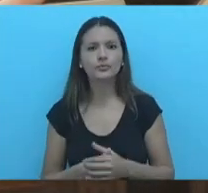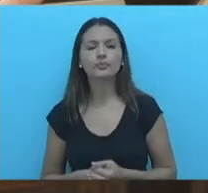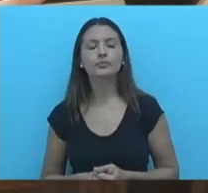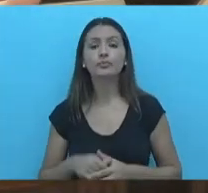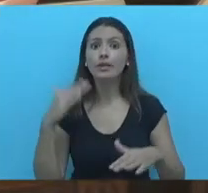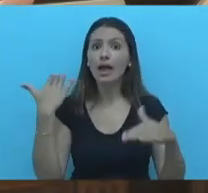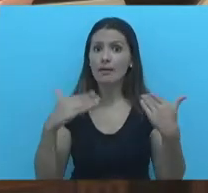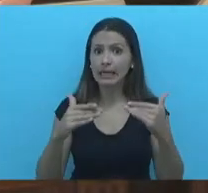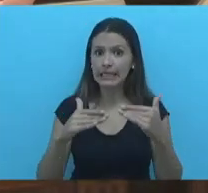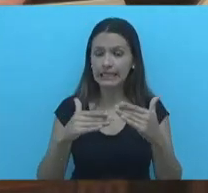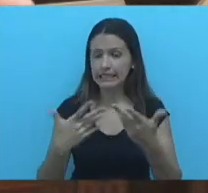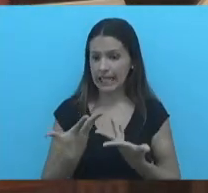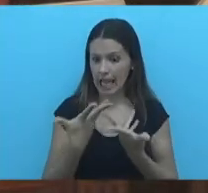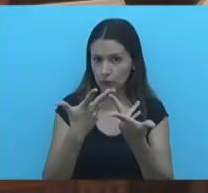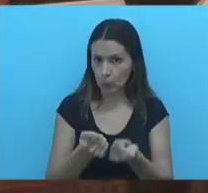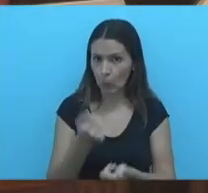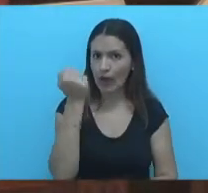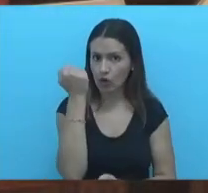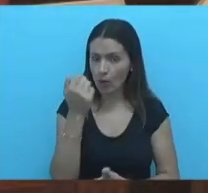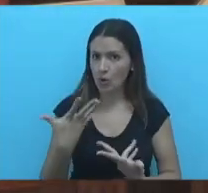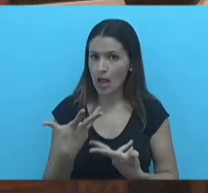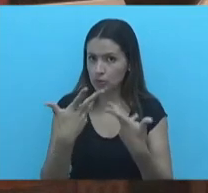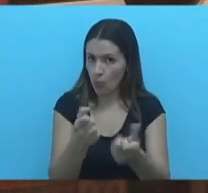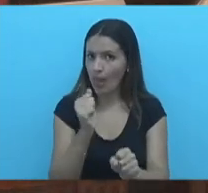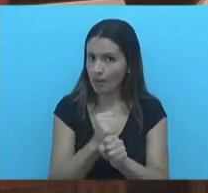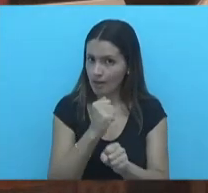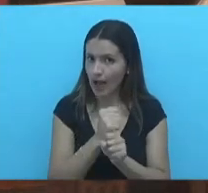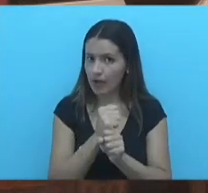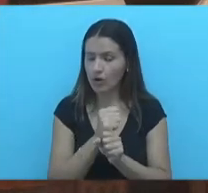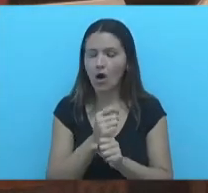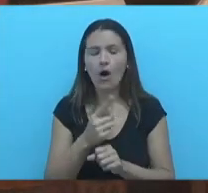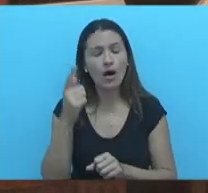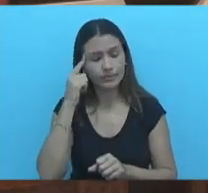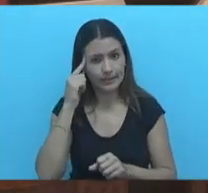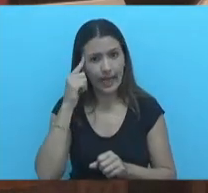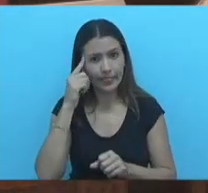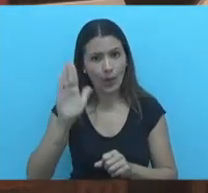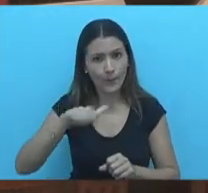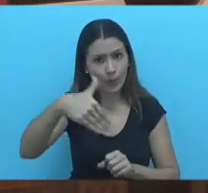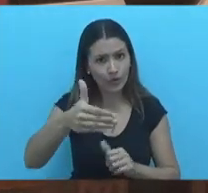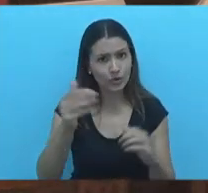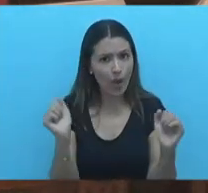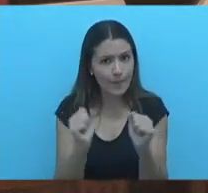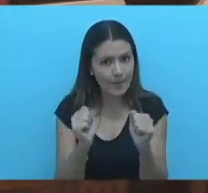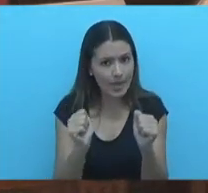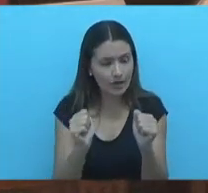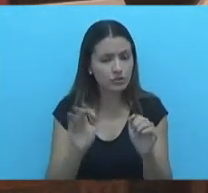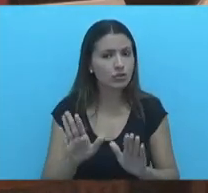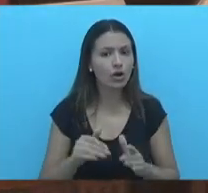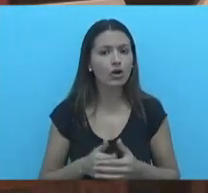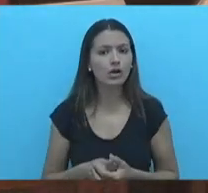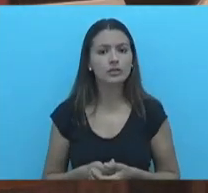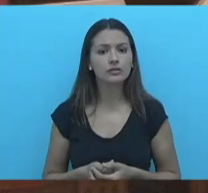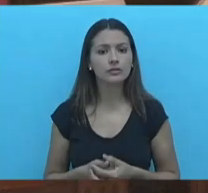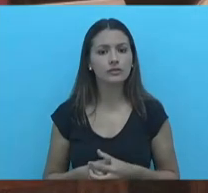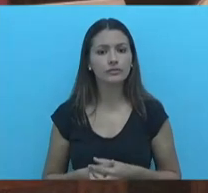y lo productivo de esta coyuntura, sobre todo teniendo en cuenta el invierno, como bien decía el diputado Gregoret, pero creo que sería